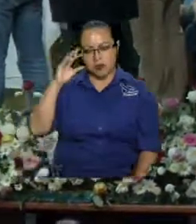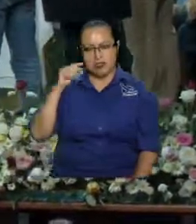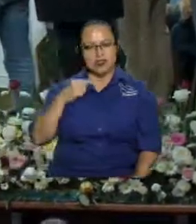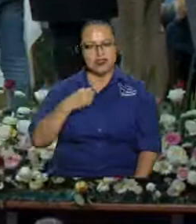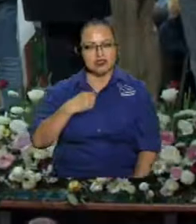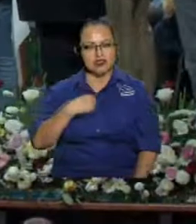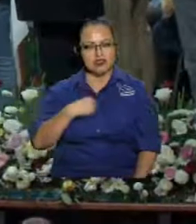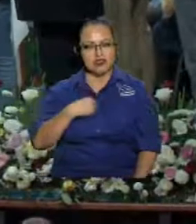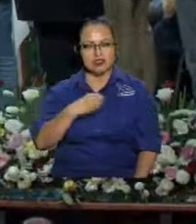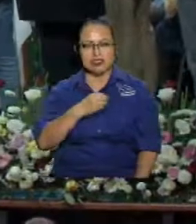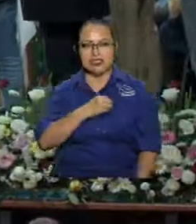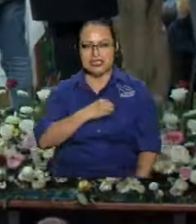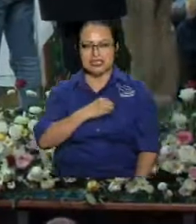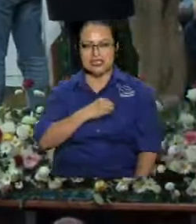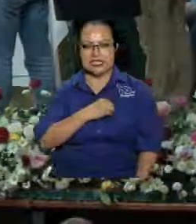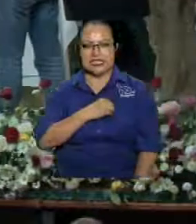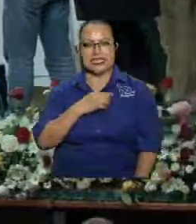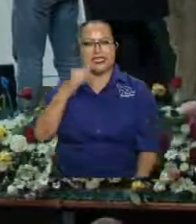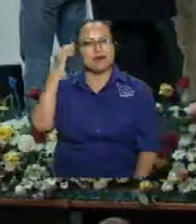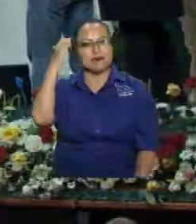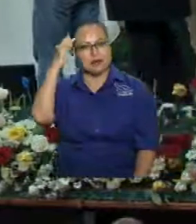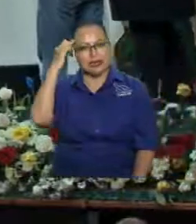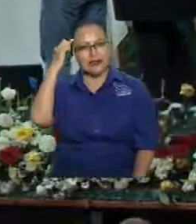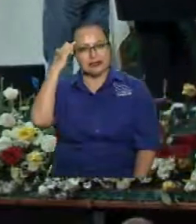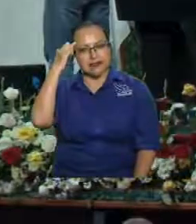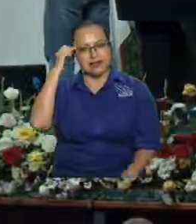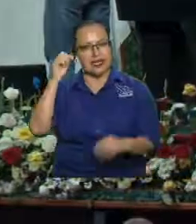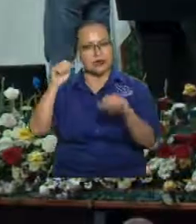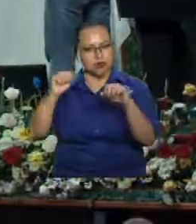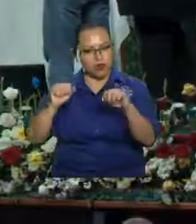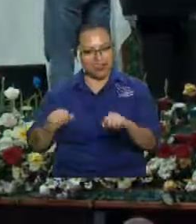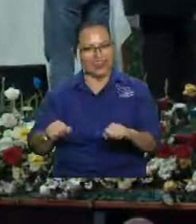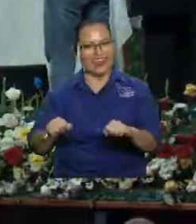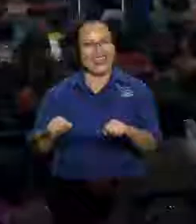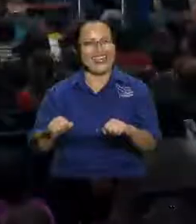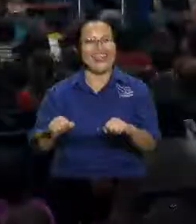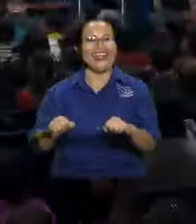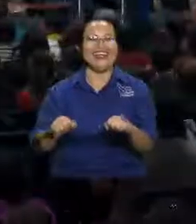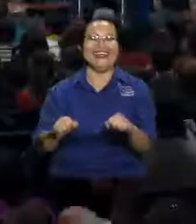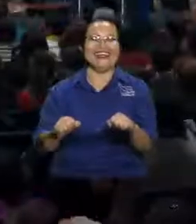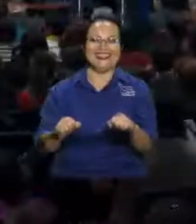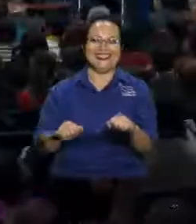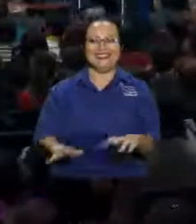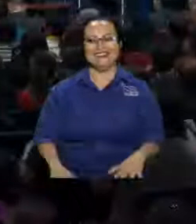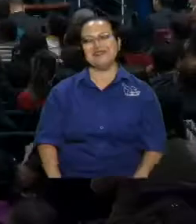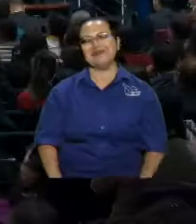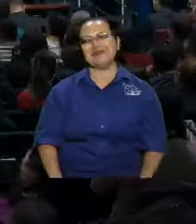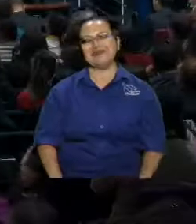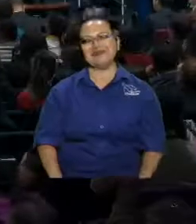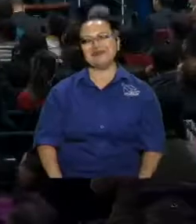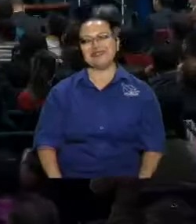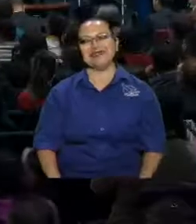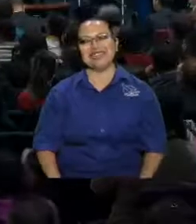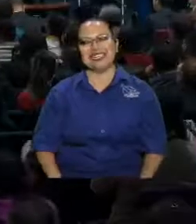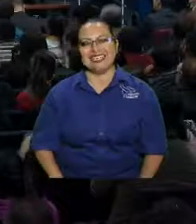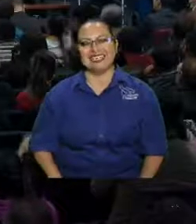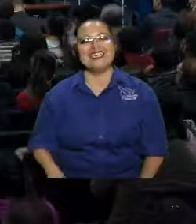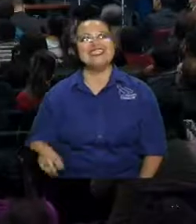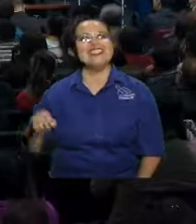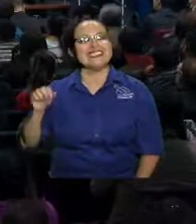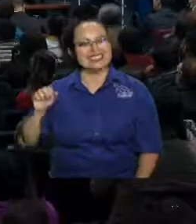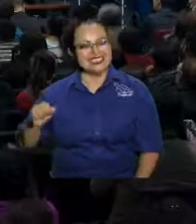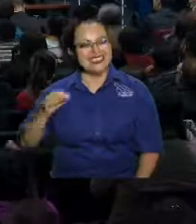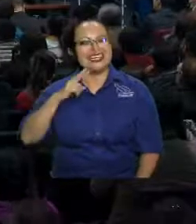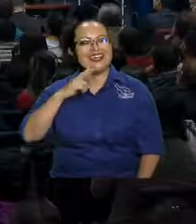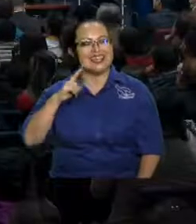¿Por qué? Porque yo quería a una persona que piensa que puede.